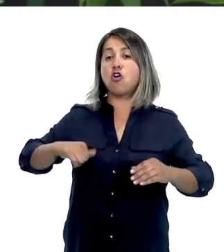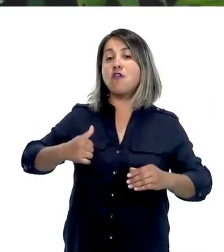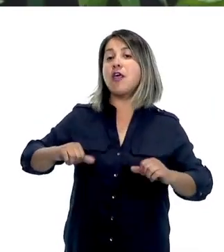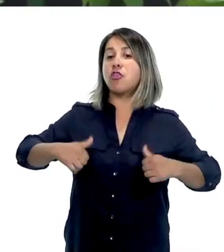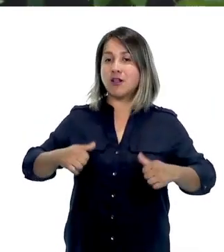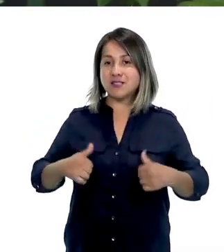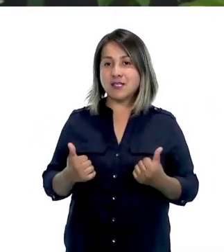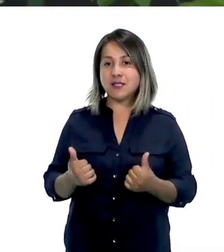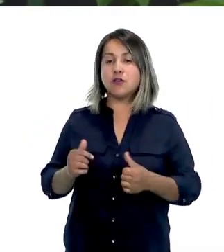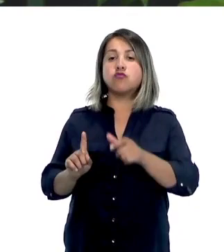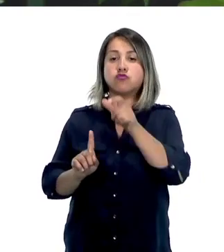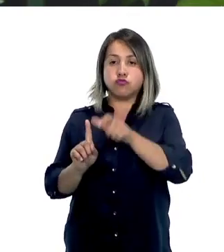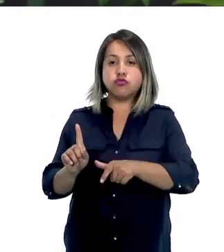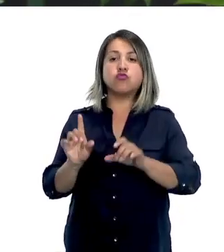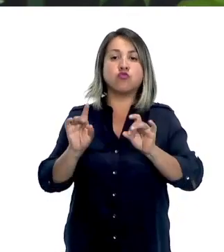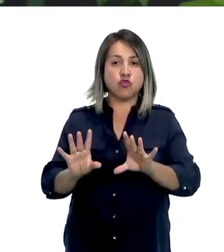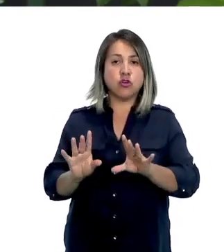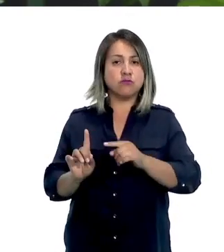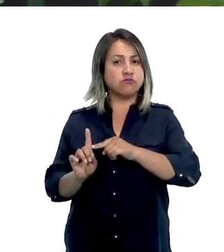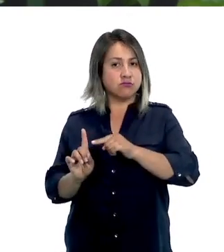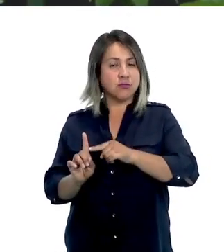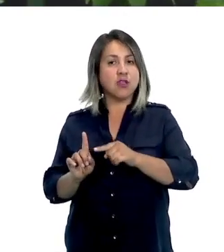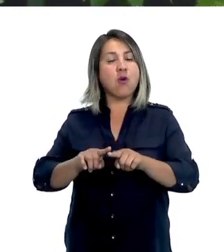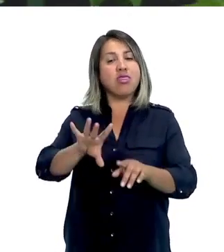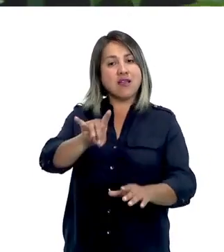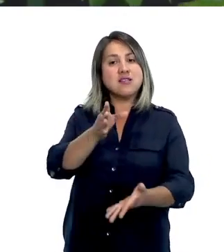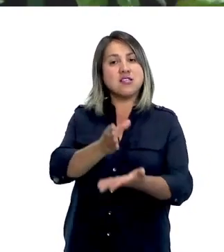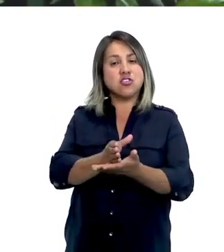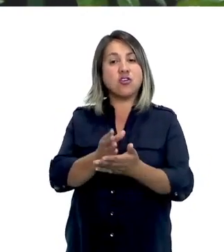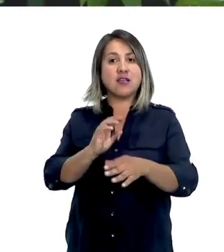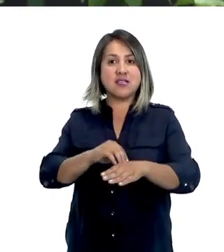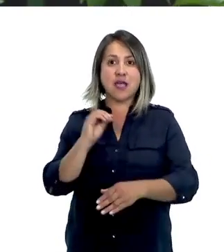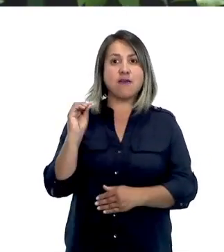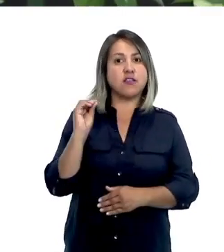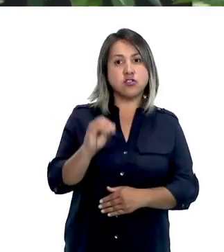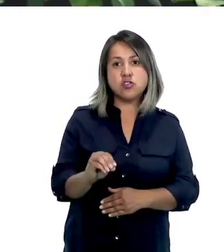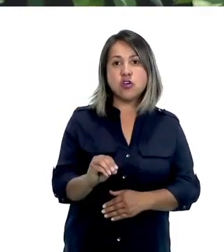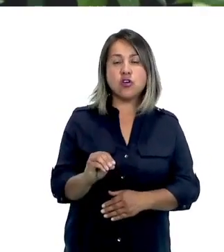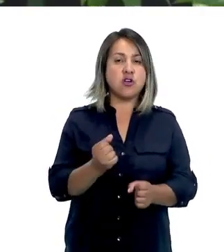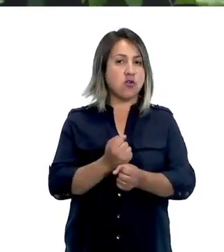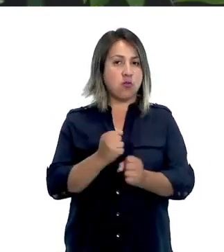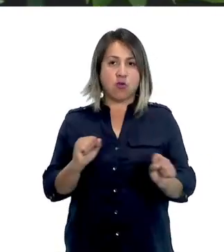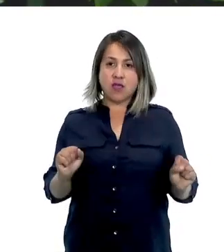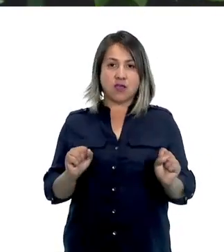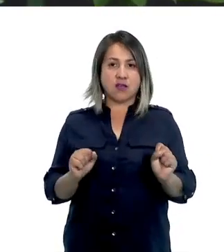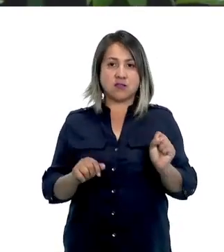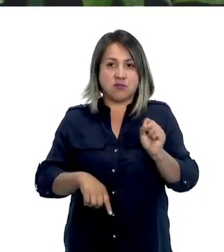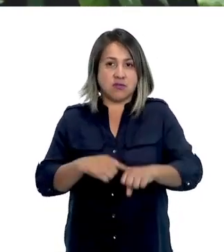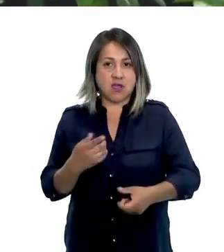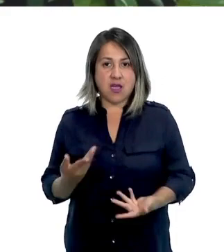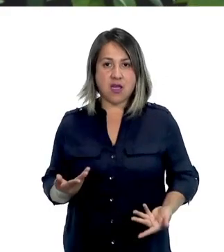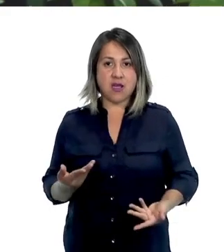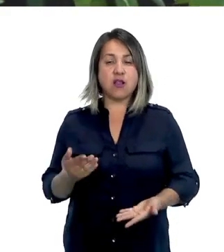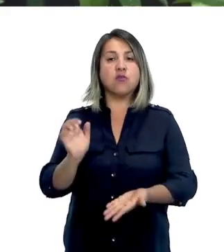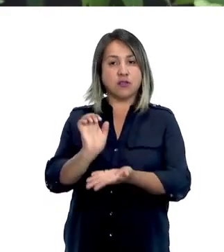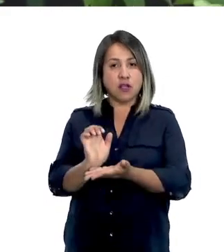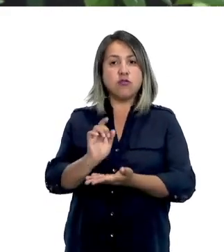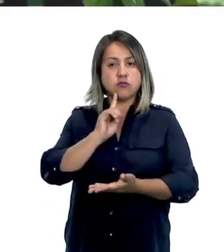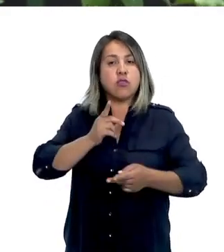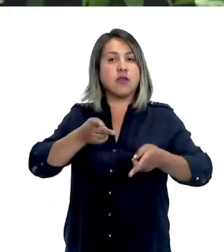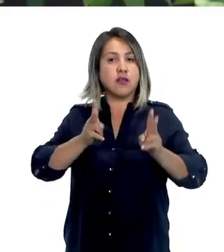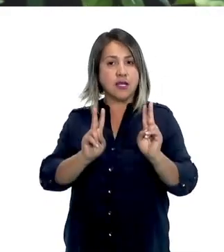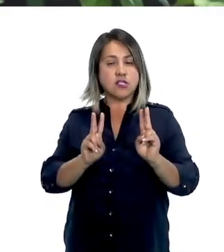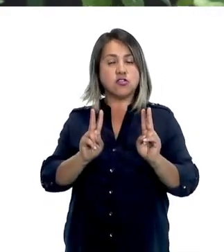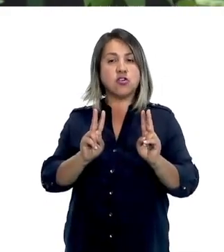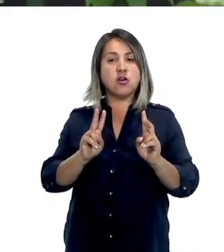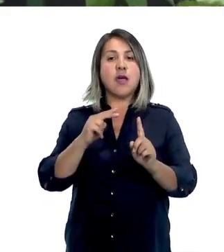consagrados a niños, niñas y adolescentes por la sola condición de persona, es evidente que una decisión como la que se ha anunciado no puede proceder